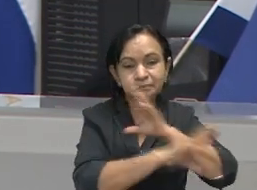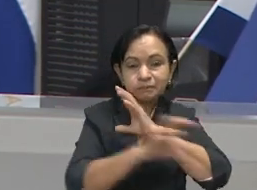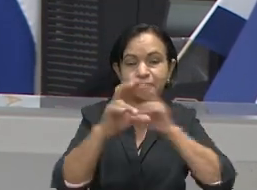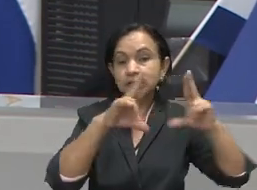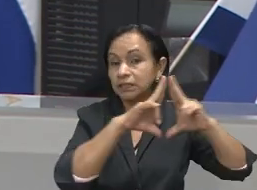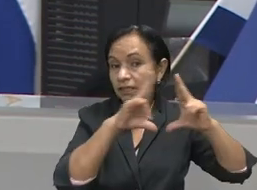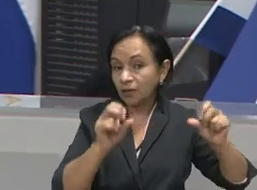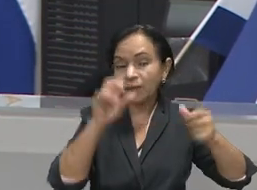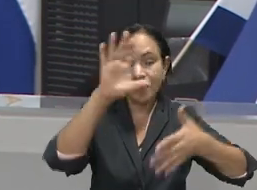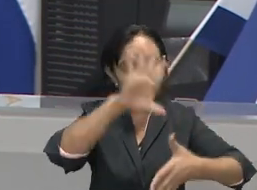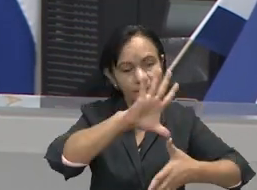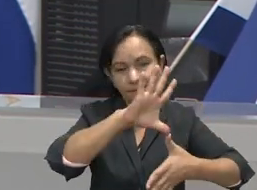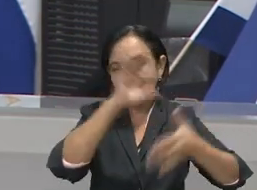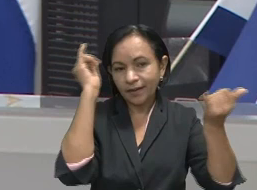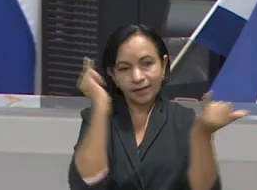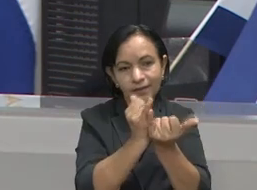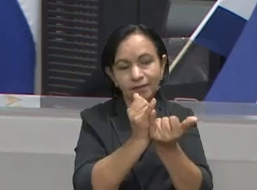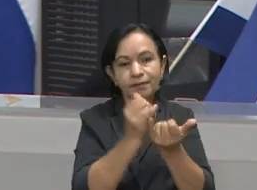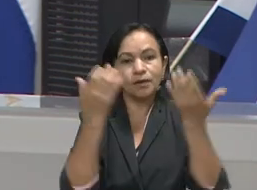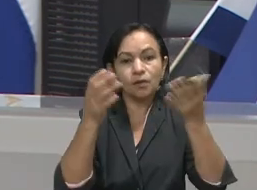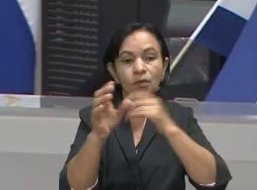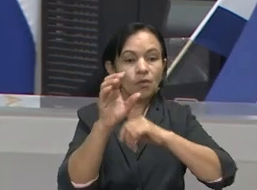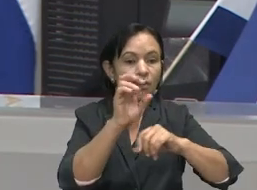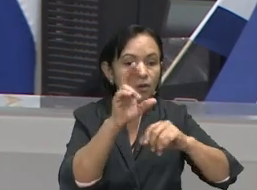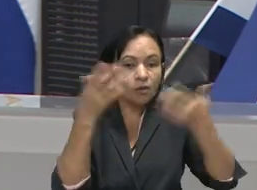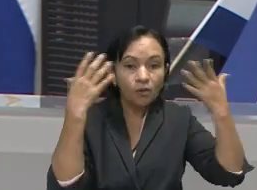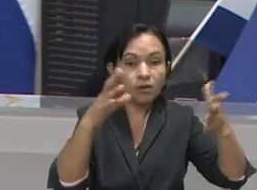Nicaragua y América, y que las riquezas